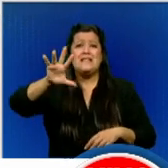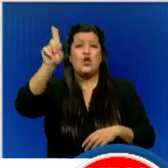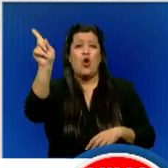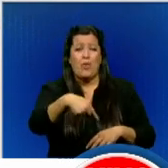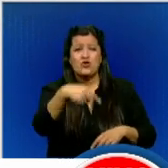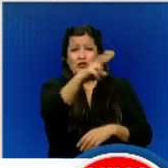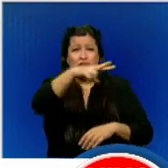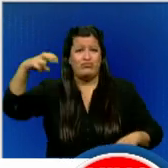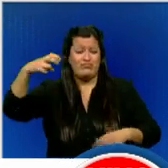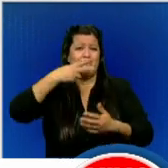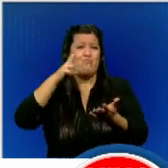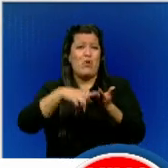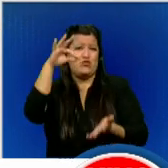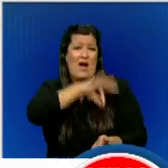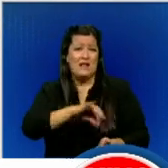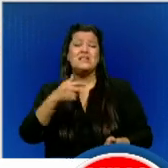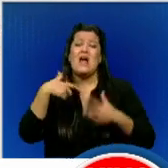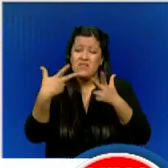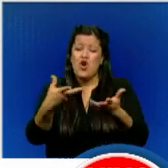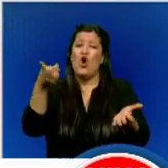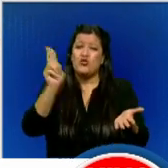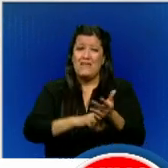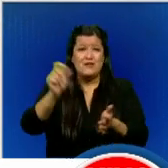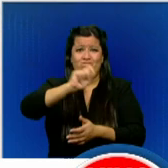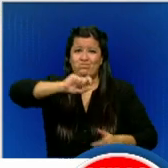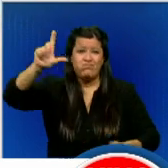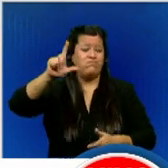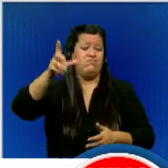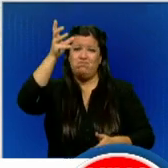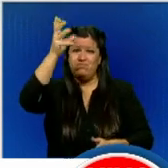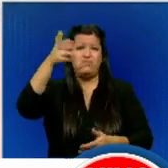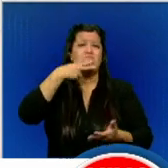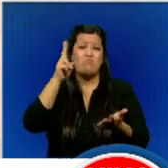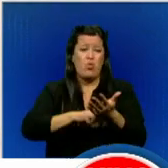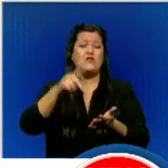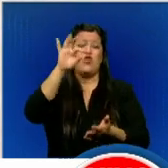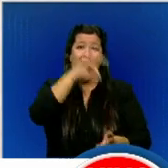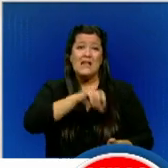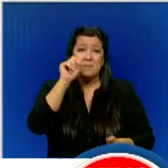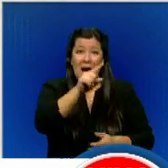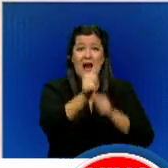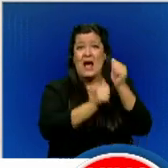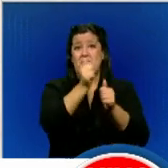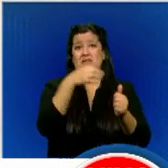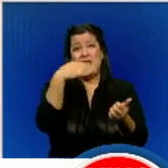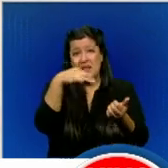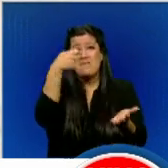lo cual ratificó es un aumento del impuesto a las ganancias para las empresas